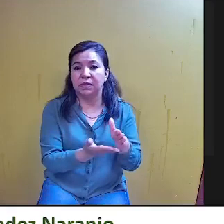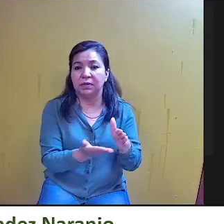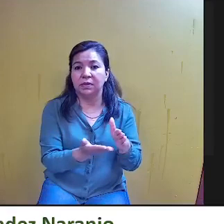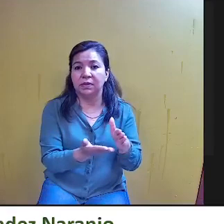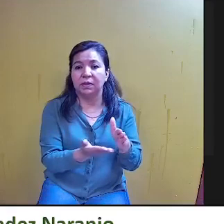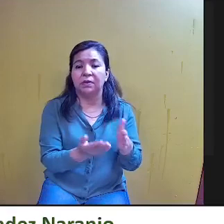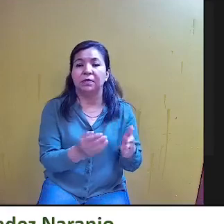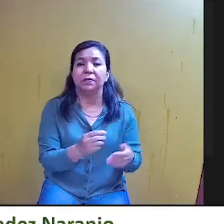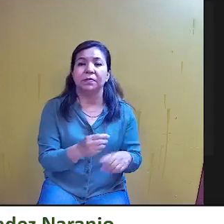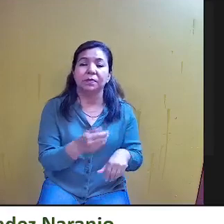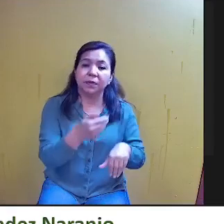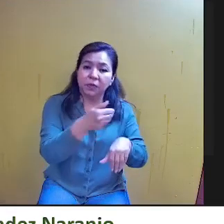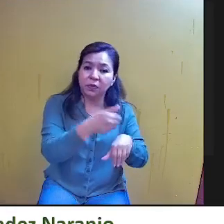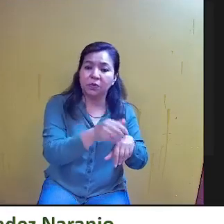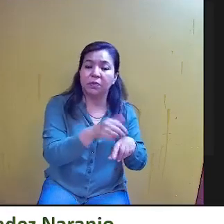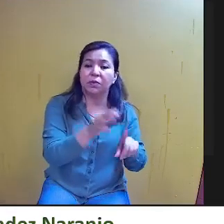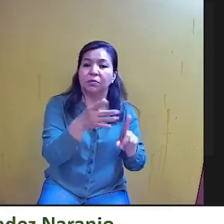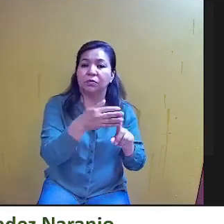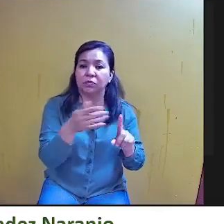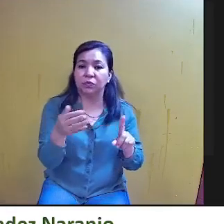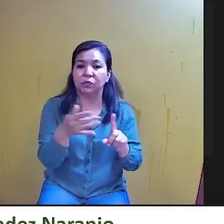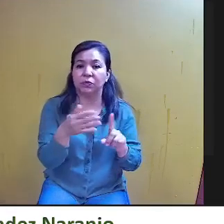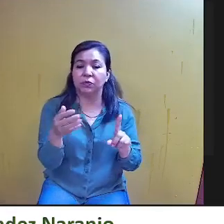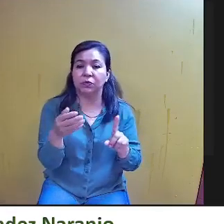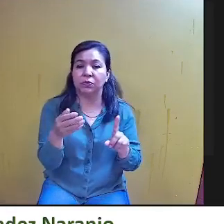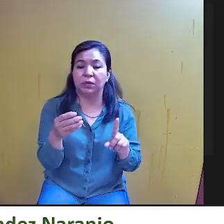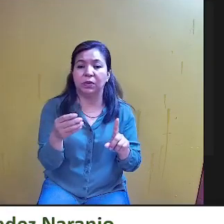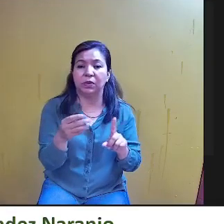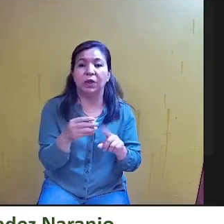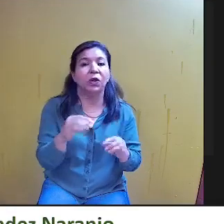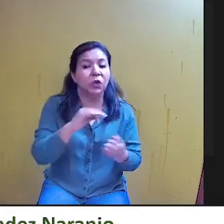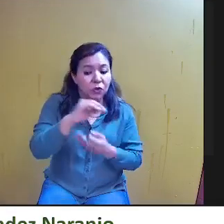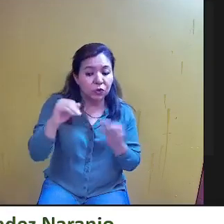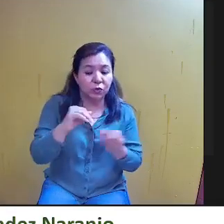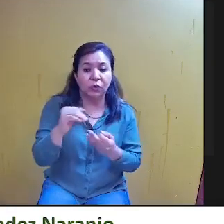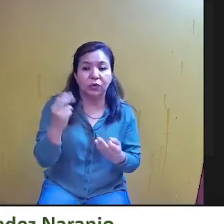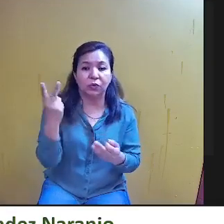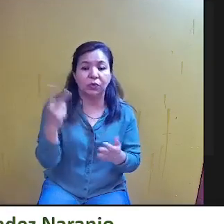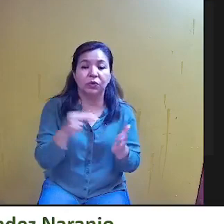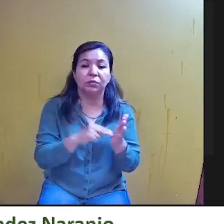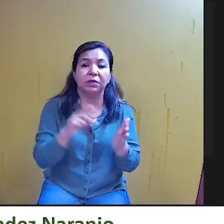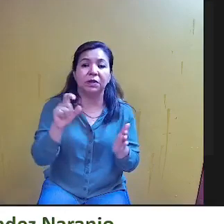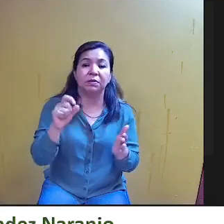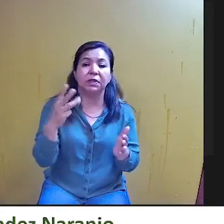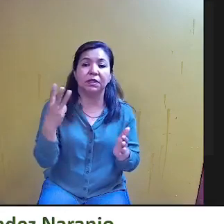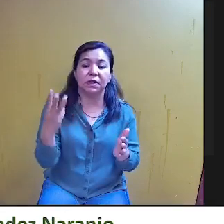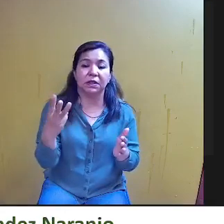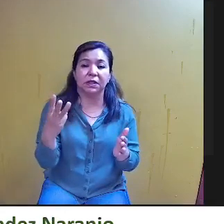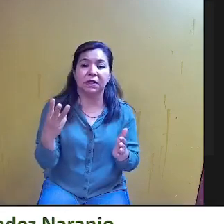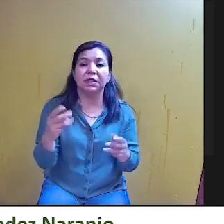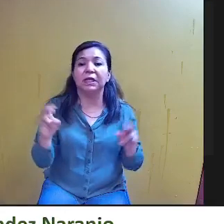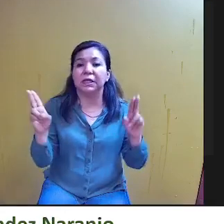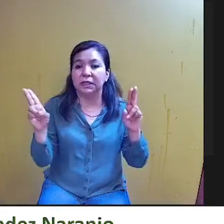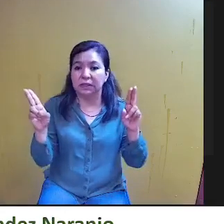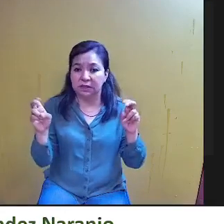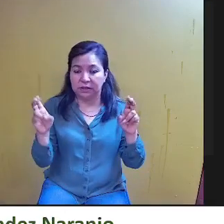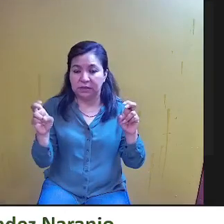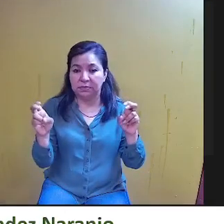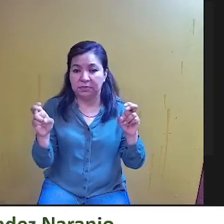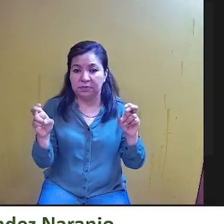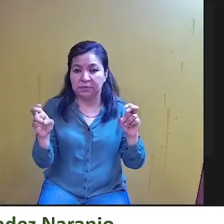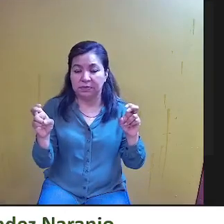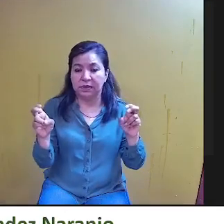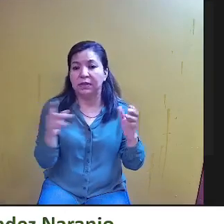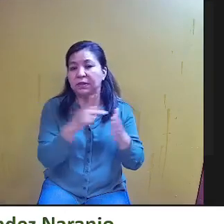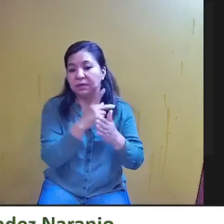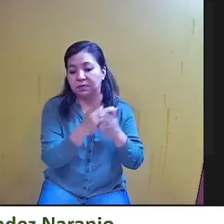77, GEC 79 y RAP 21, todos del 2023. El presente tema de agravio en el proyecto se